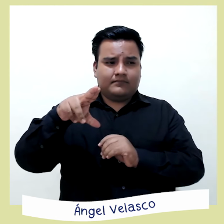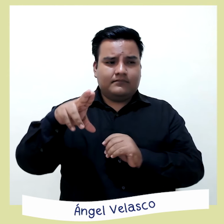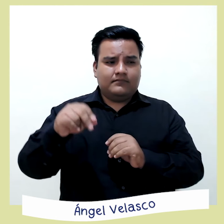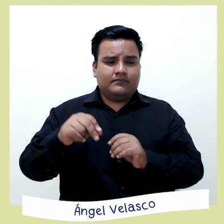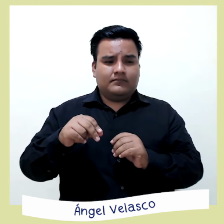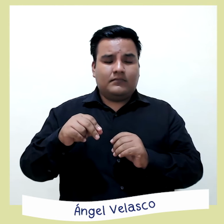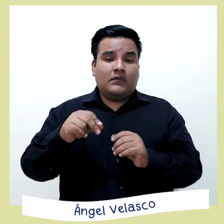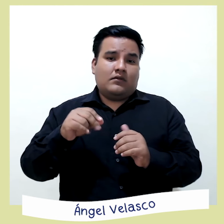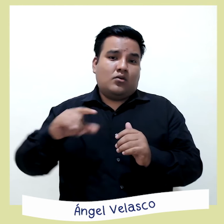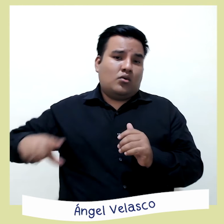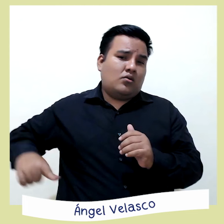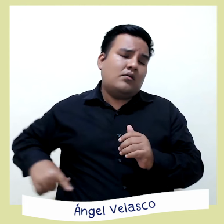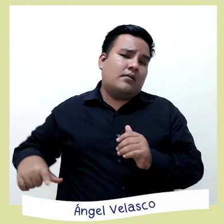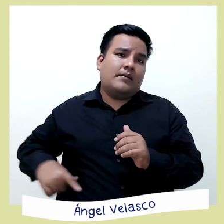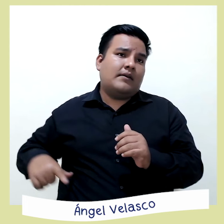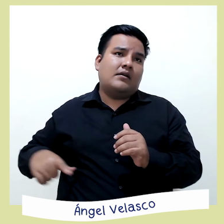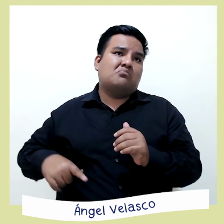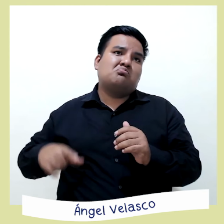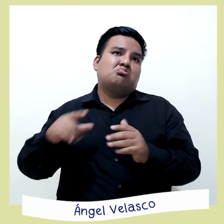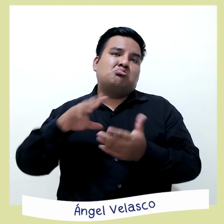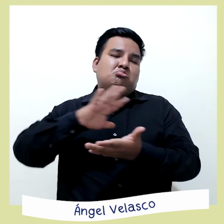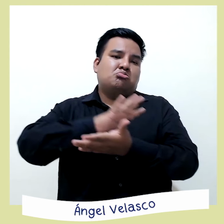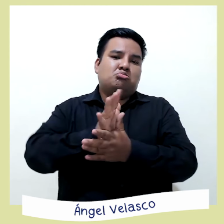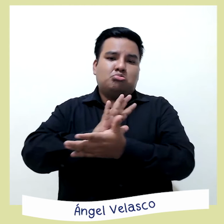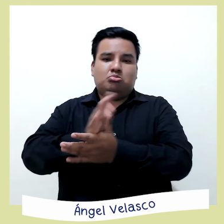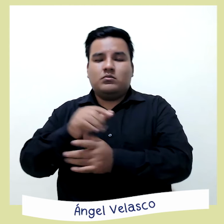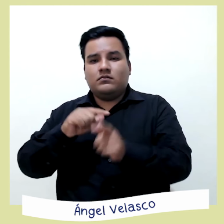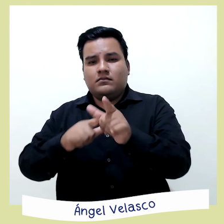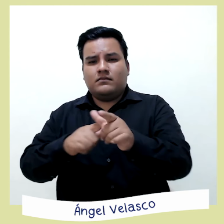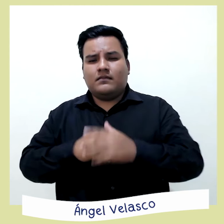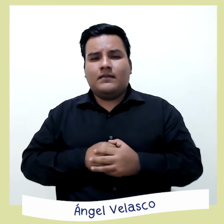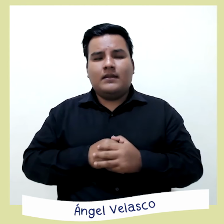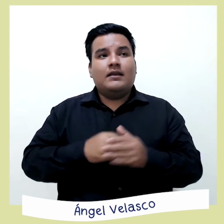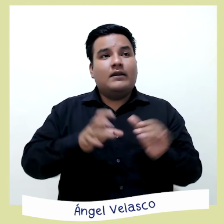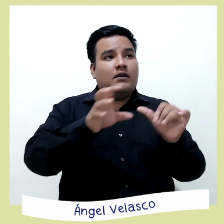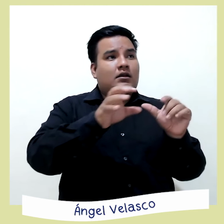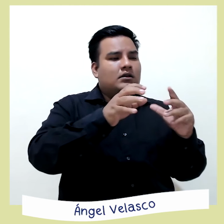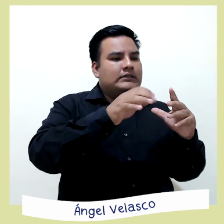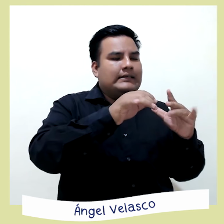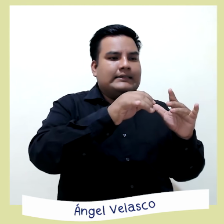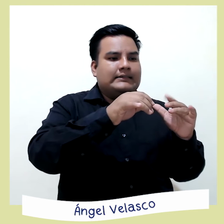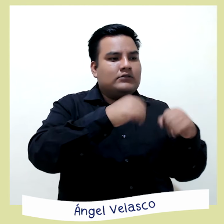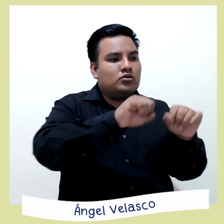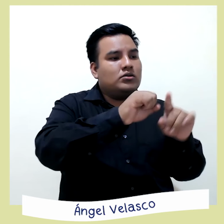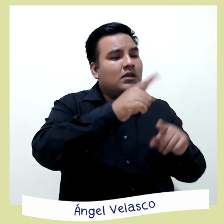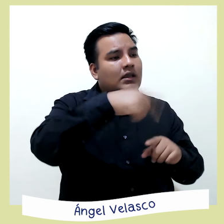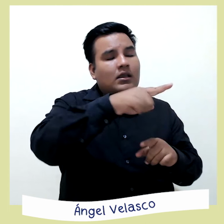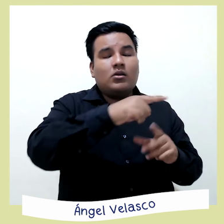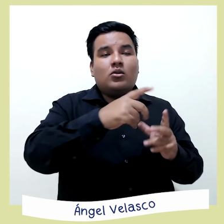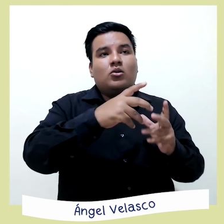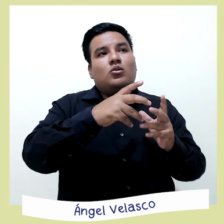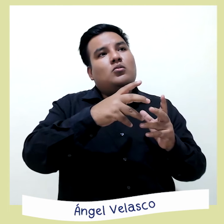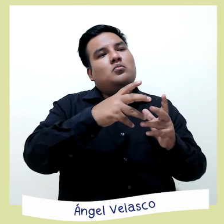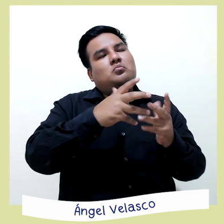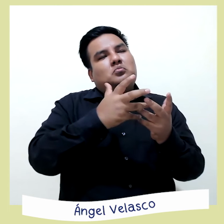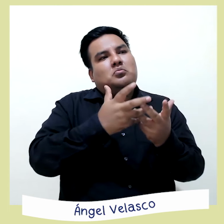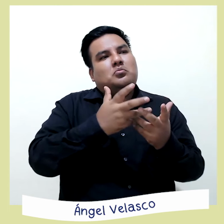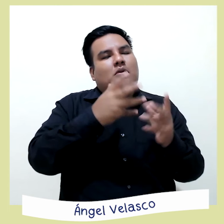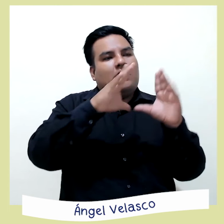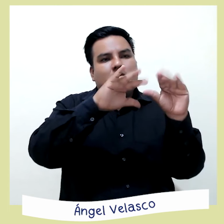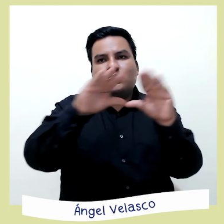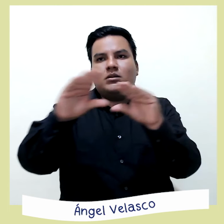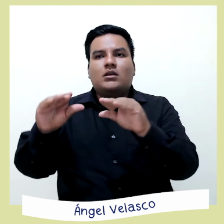y específicamente, si no avanzamos en las estructuras del gobierno, pues mucho